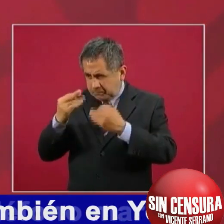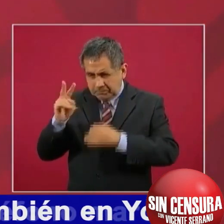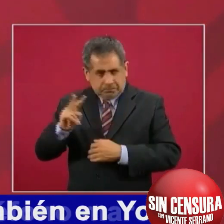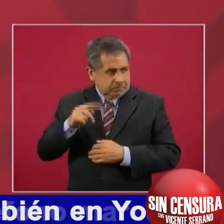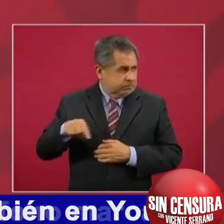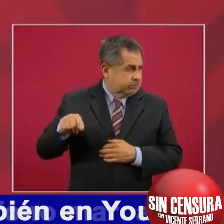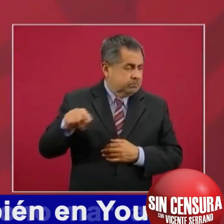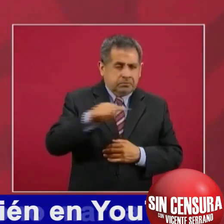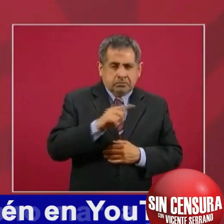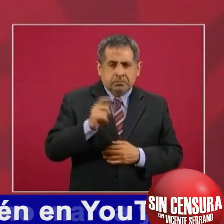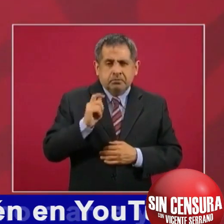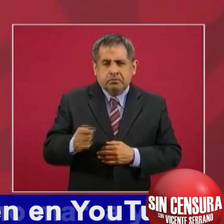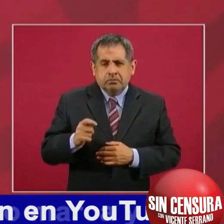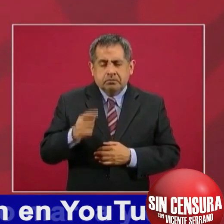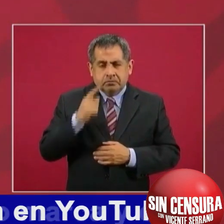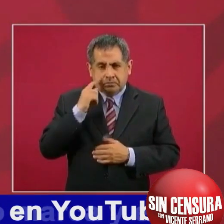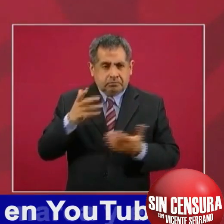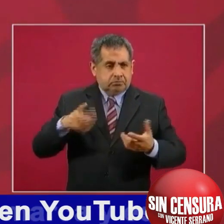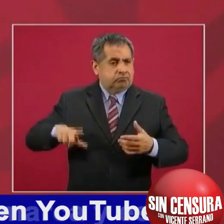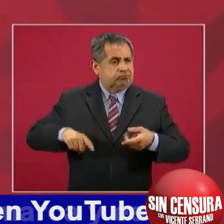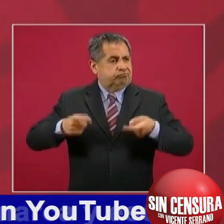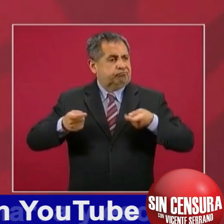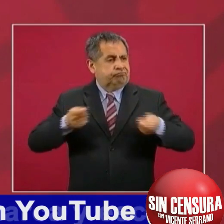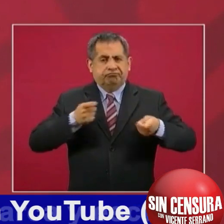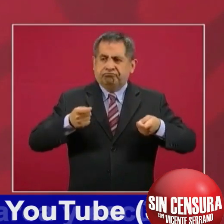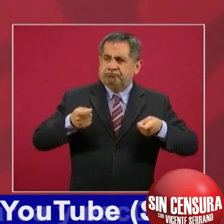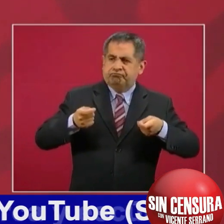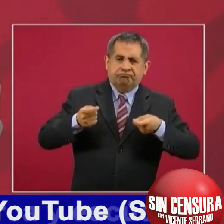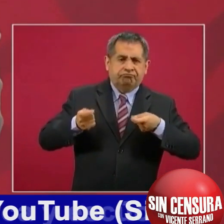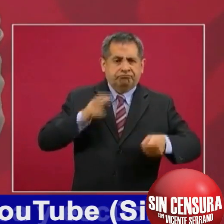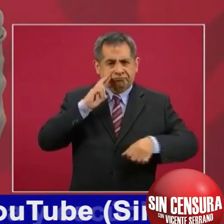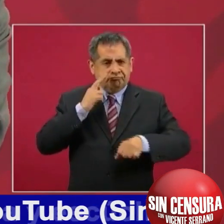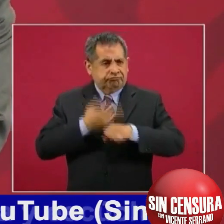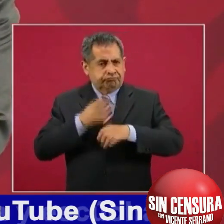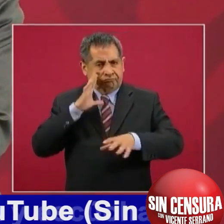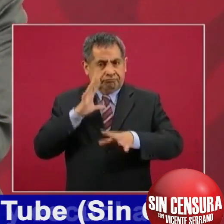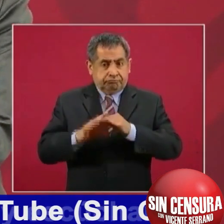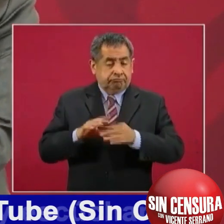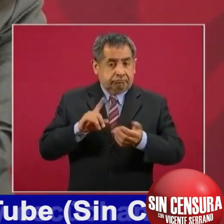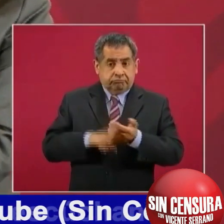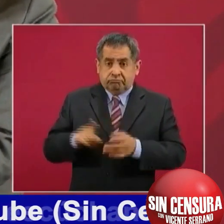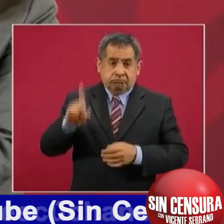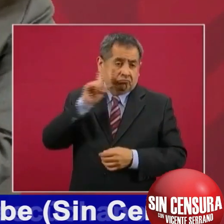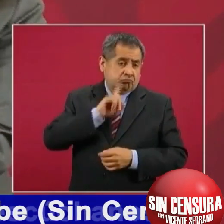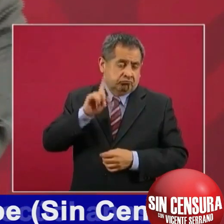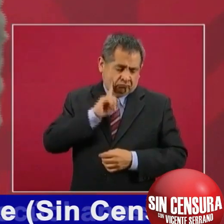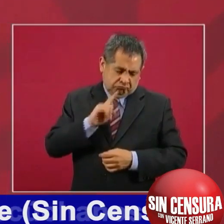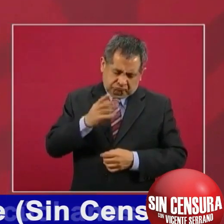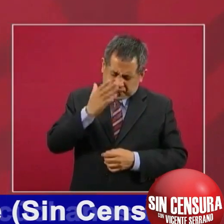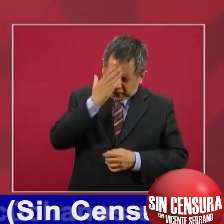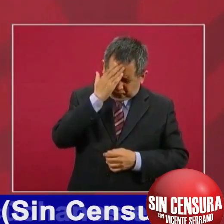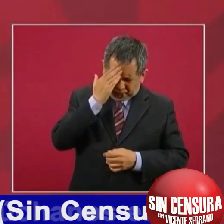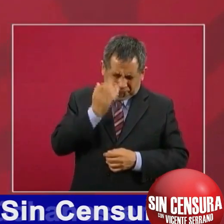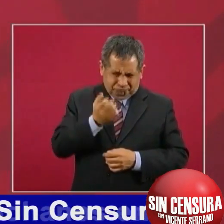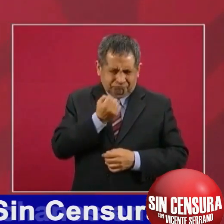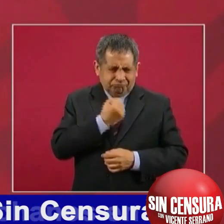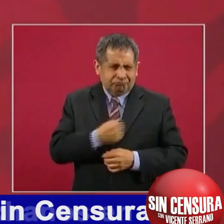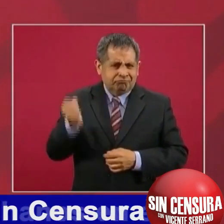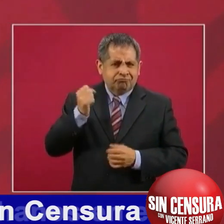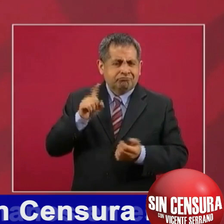para el ejercicio del gobierno, para la función pública, las mujeres son